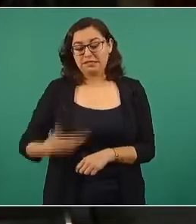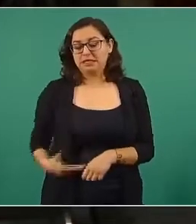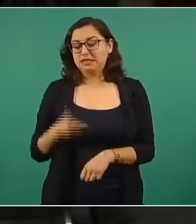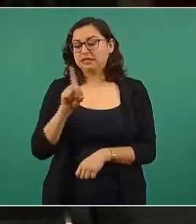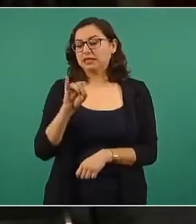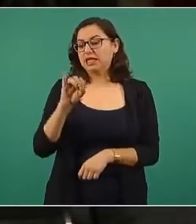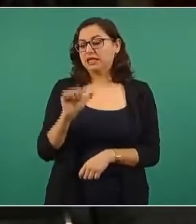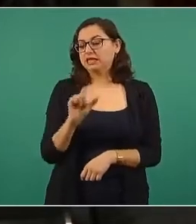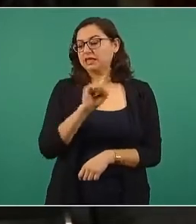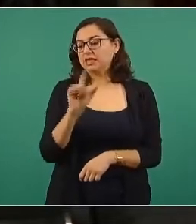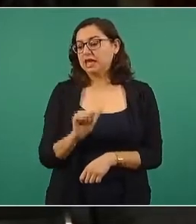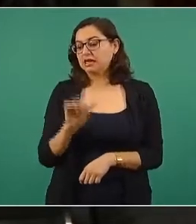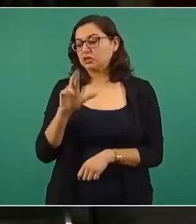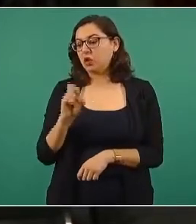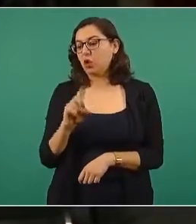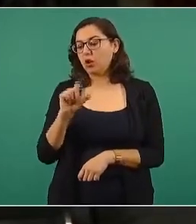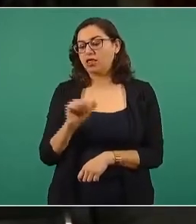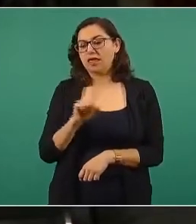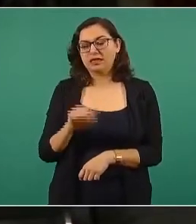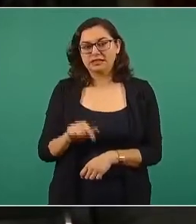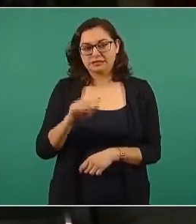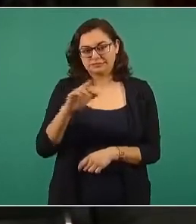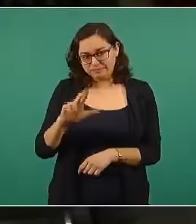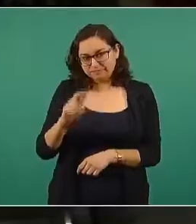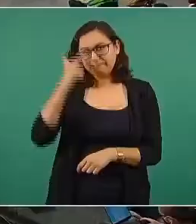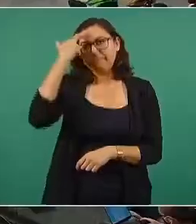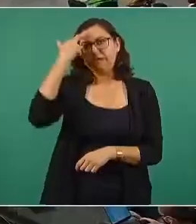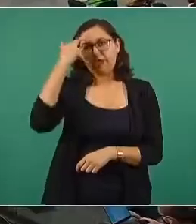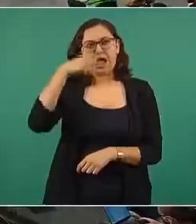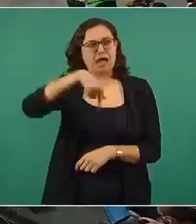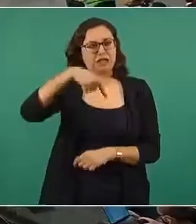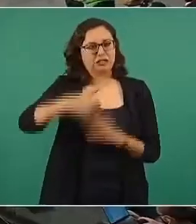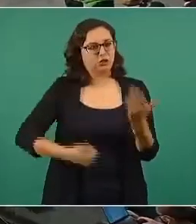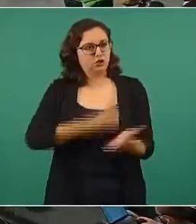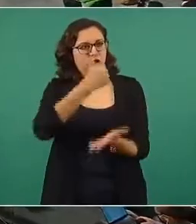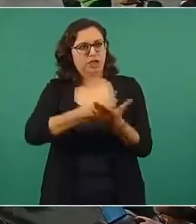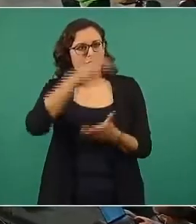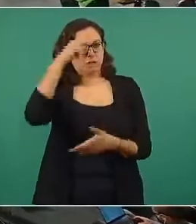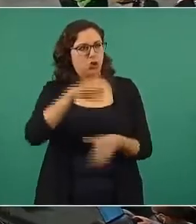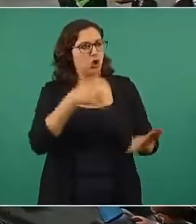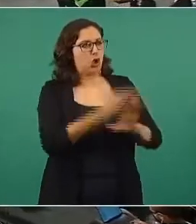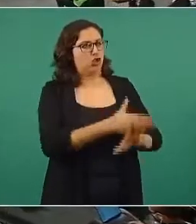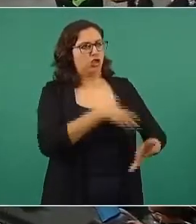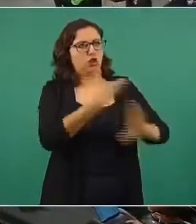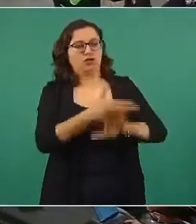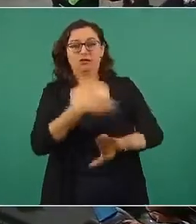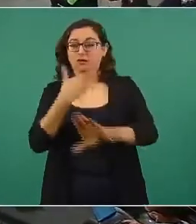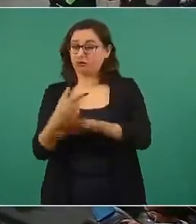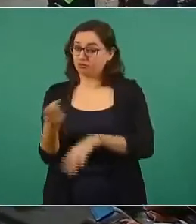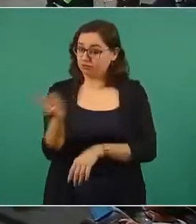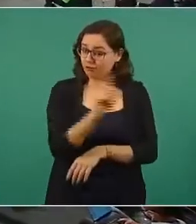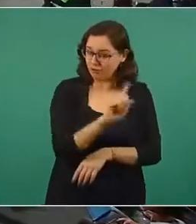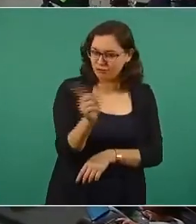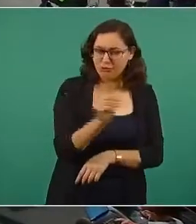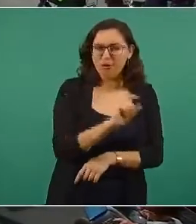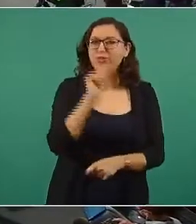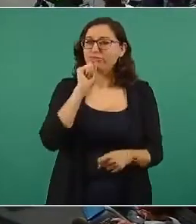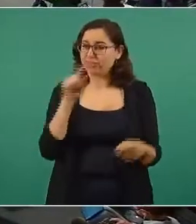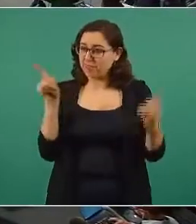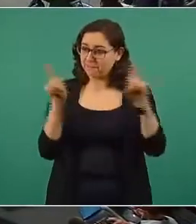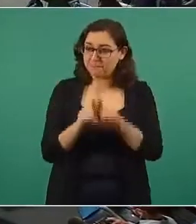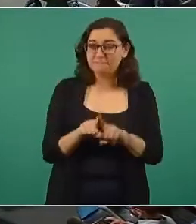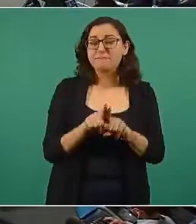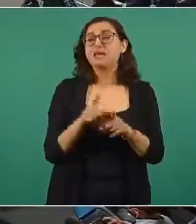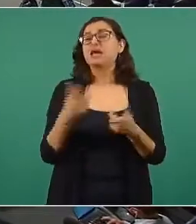México contra los estudiantes de la UNAM y las demás universidades de aquí de la ciudad, pero no. La represión estudiantil